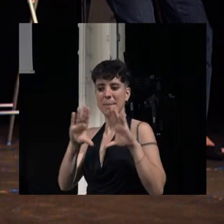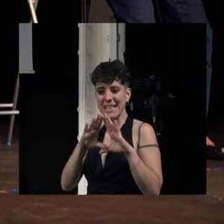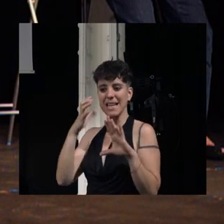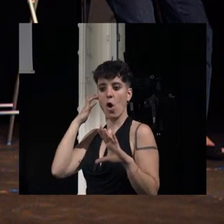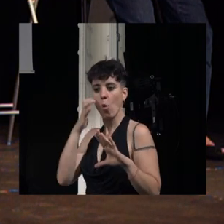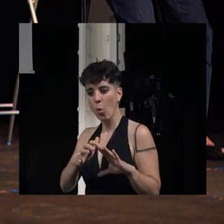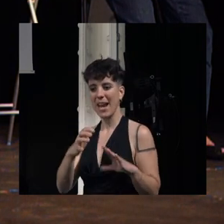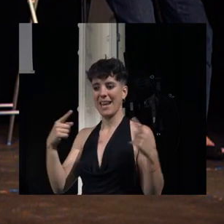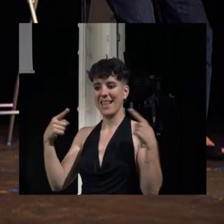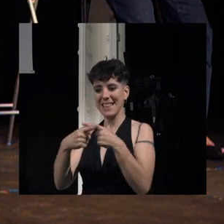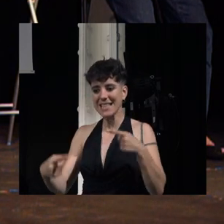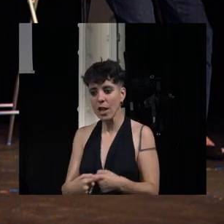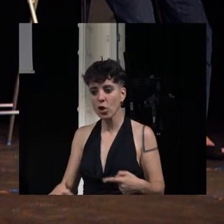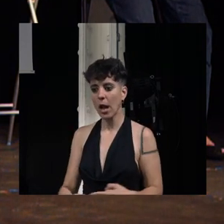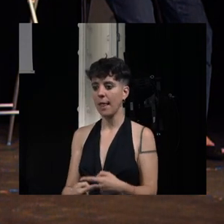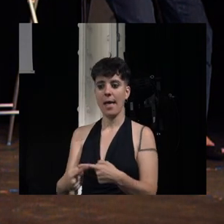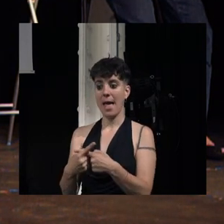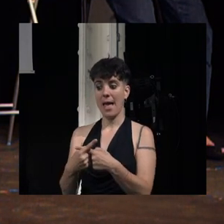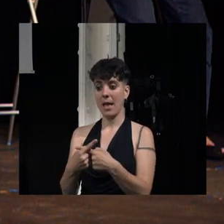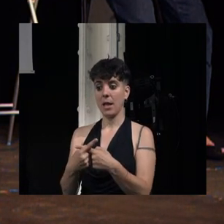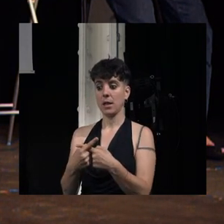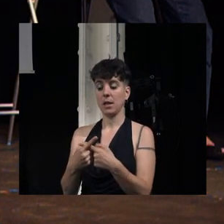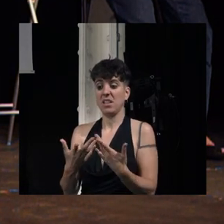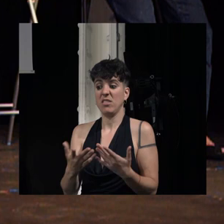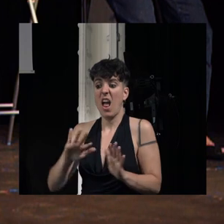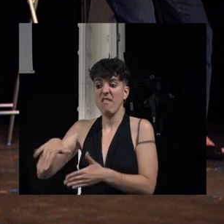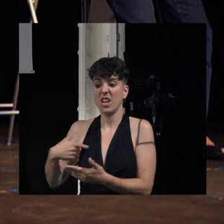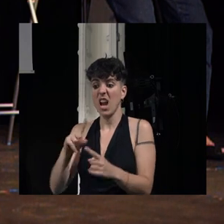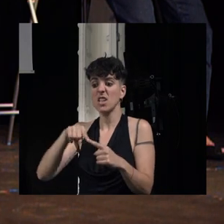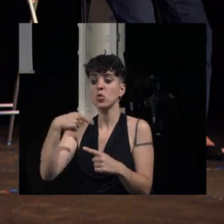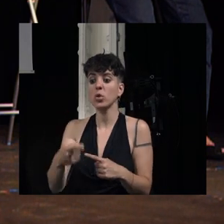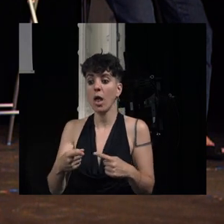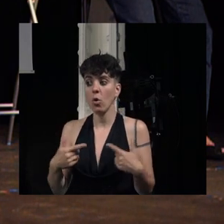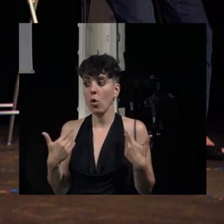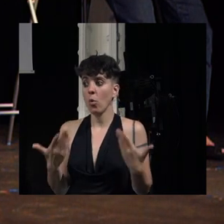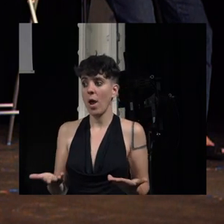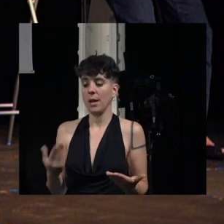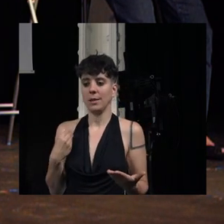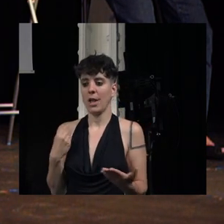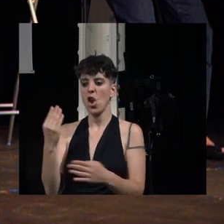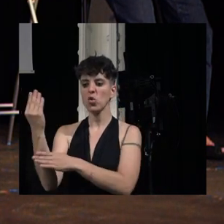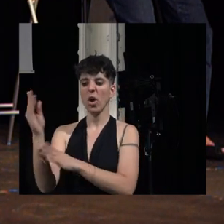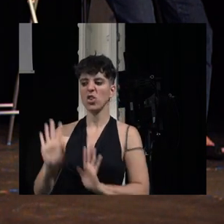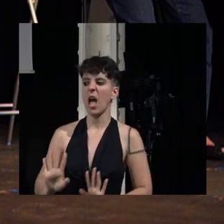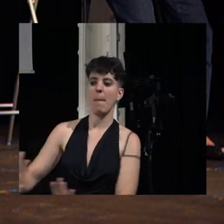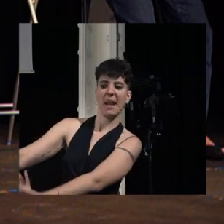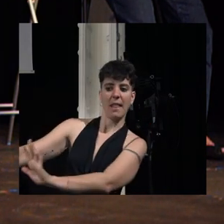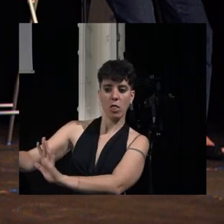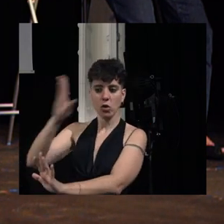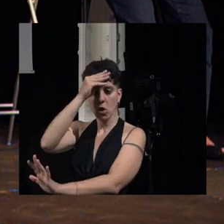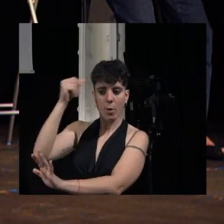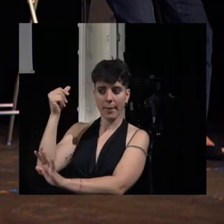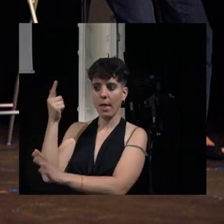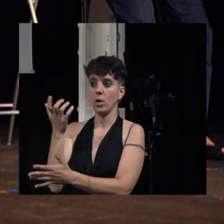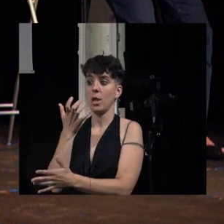de interseccionalidad, dando como resultado al final que son esos sujetos completamente apartados, ¿no? Y, por